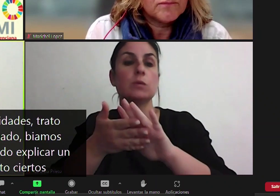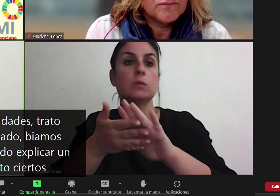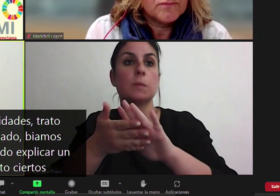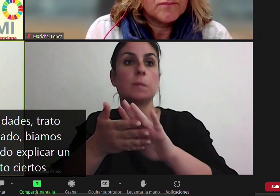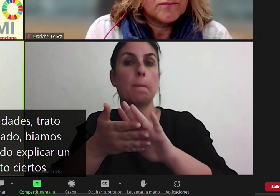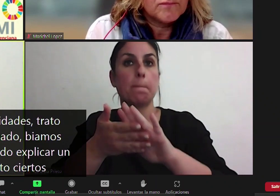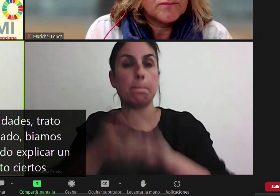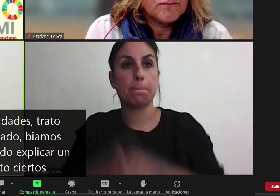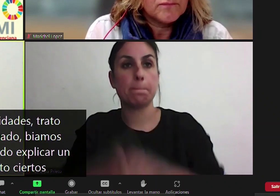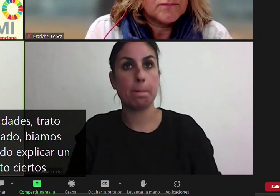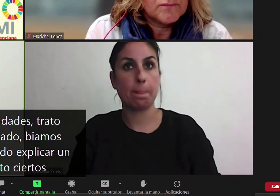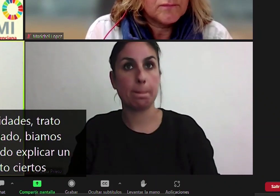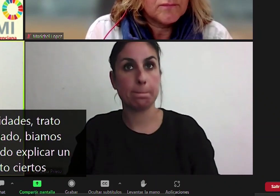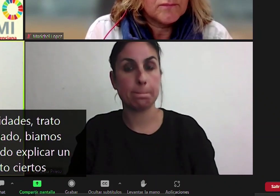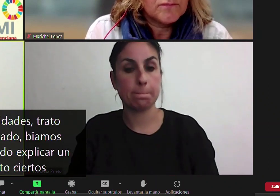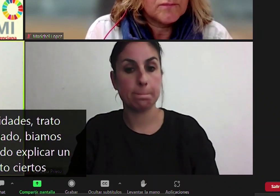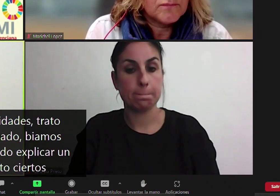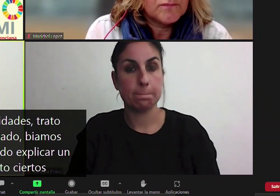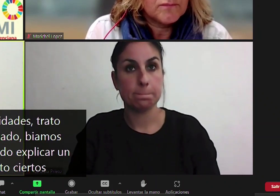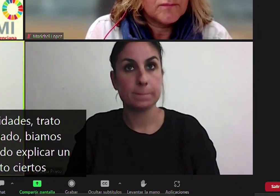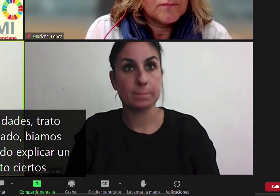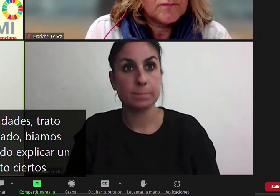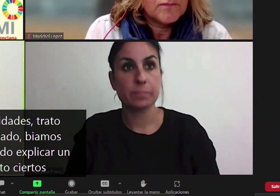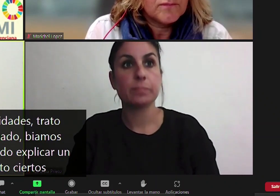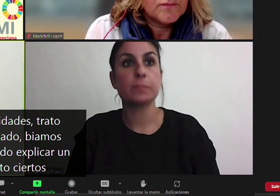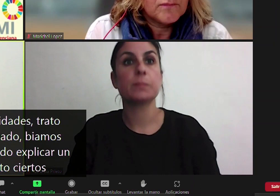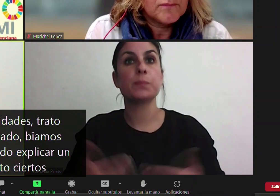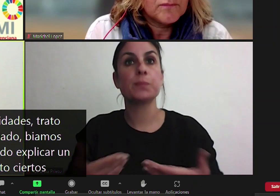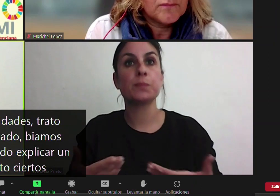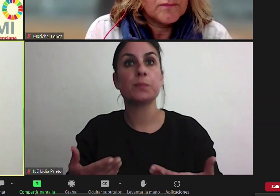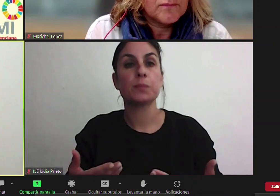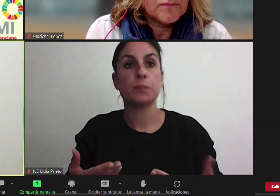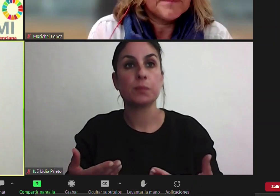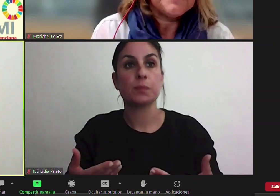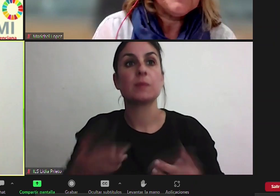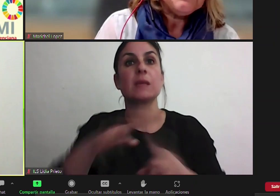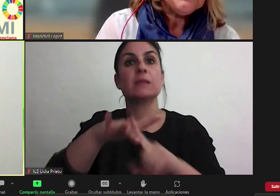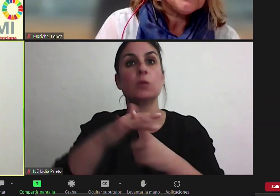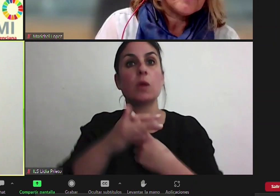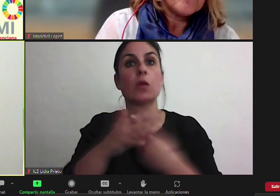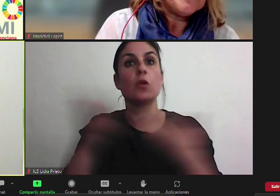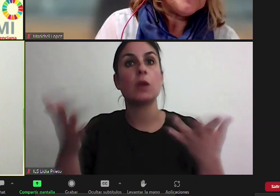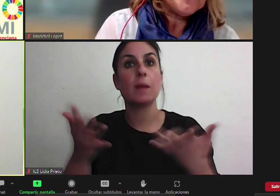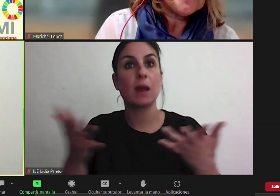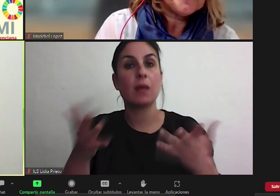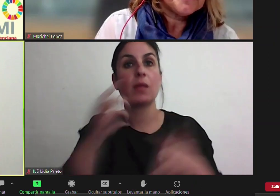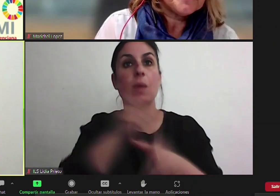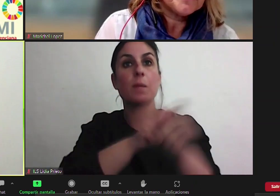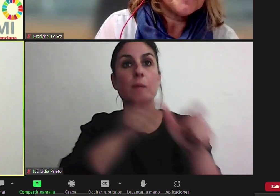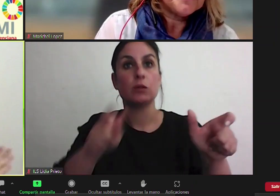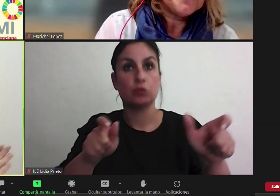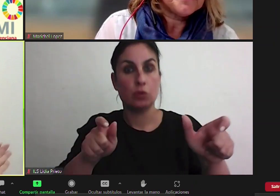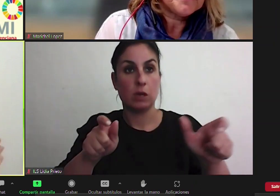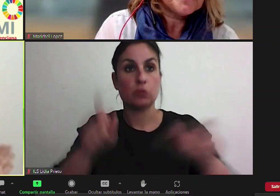que es de lo que va también un poco la jornada, cómo tratar en situaciones de emergencia a personas con problemas de salud mental, pues